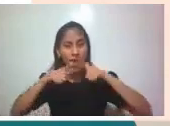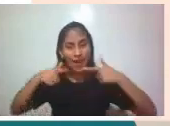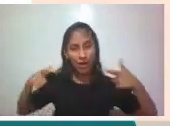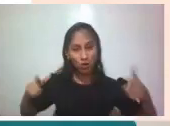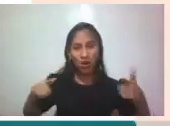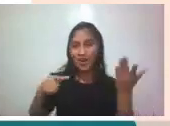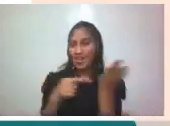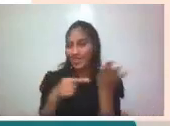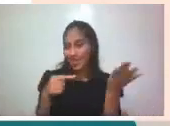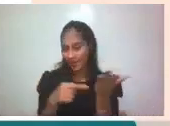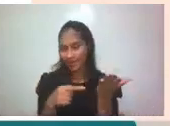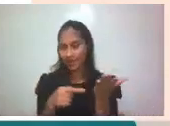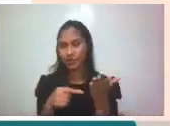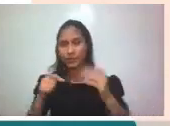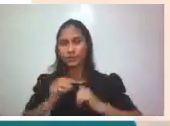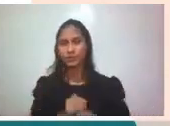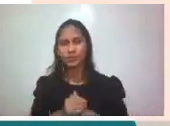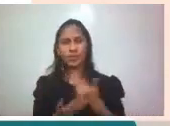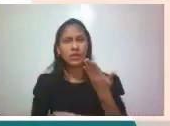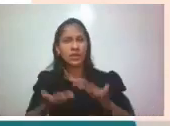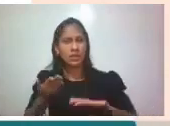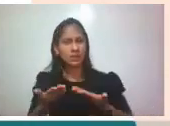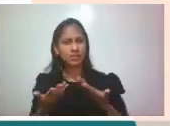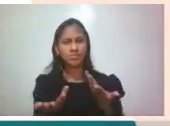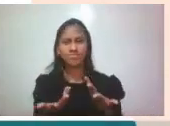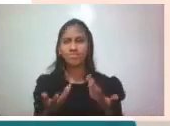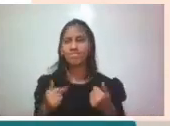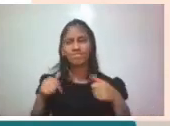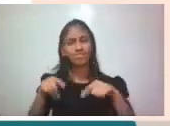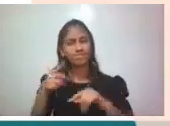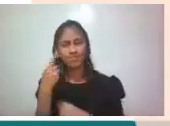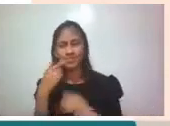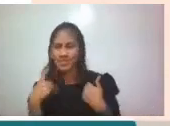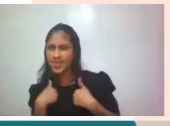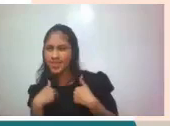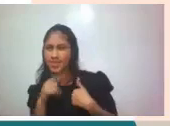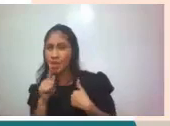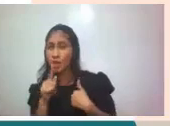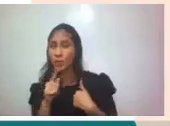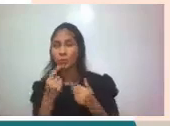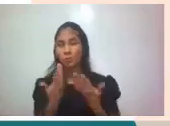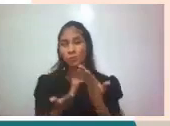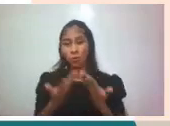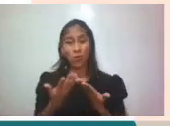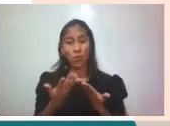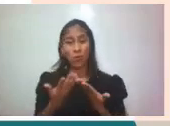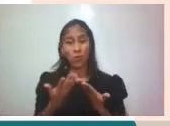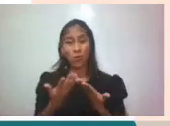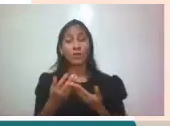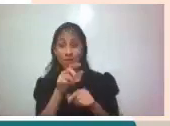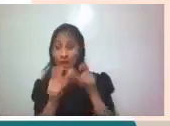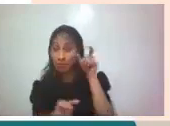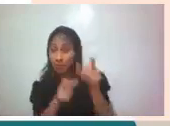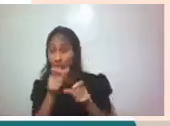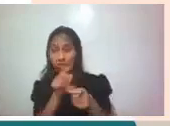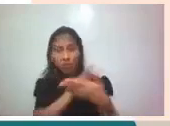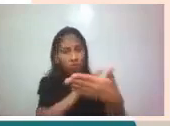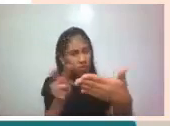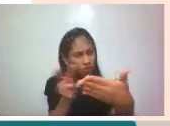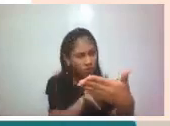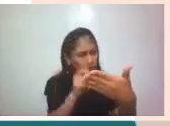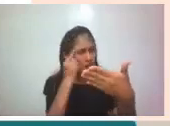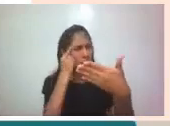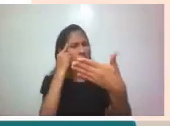técnico y es un proceso que implica tener un nivel de conocimiento y entendimiento y también